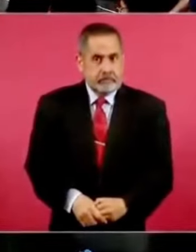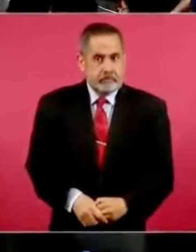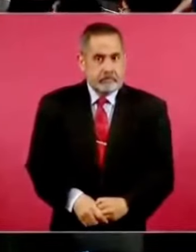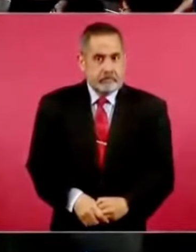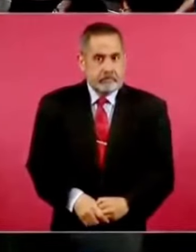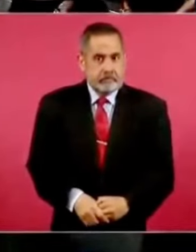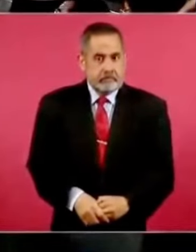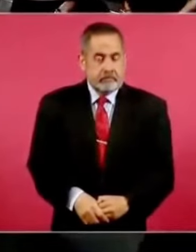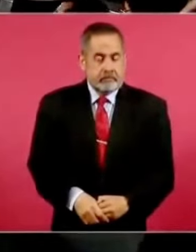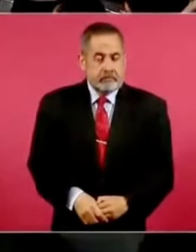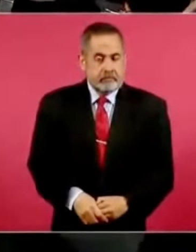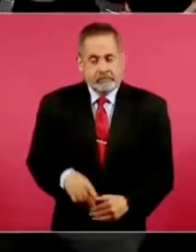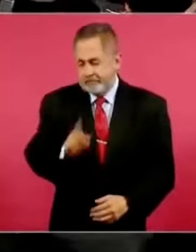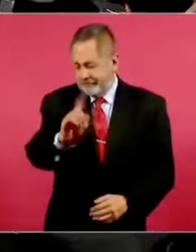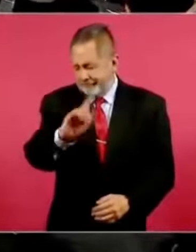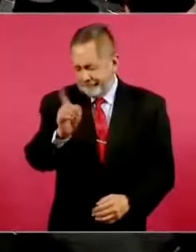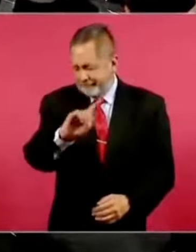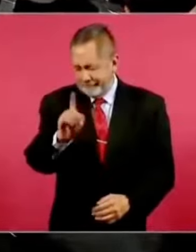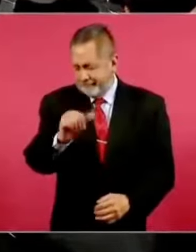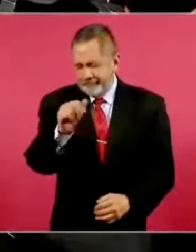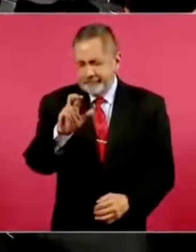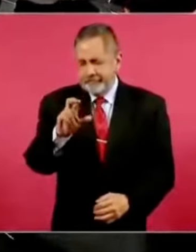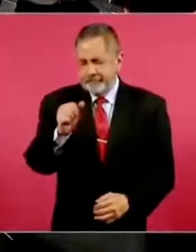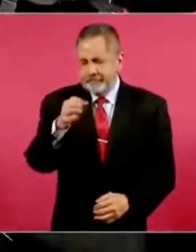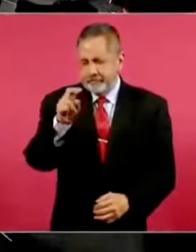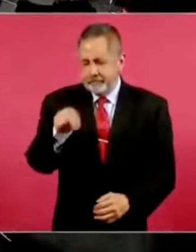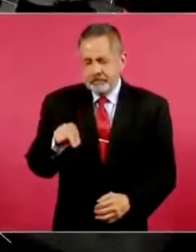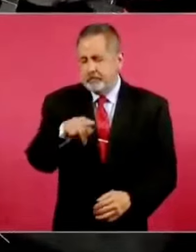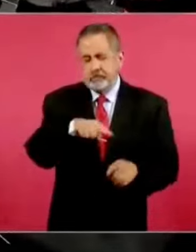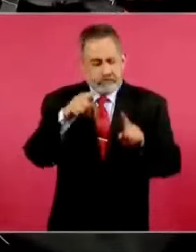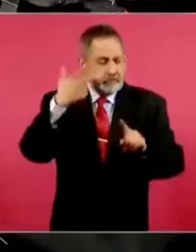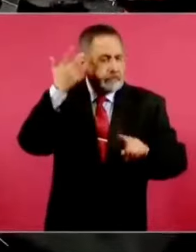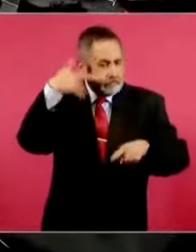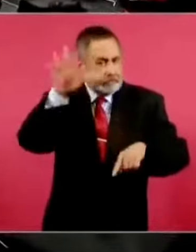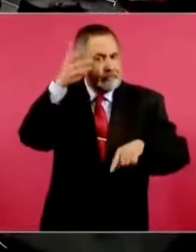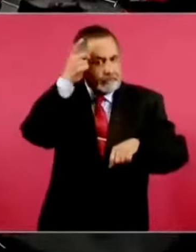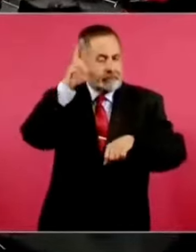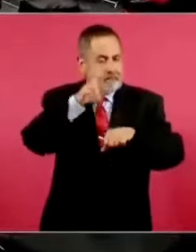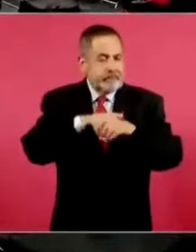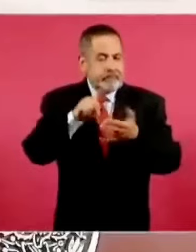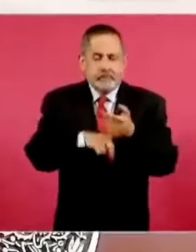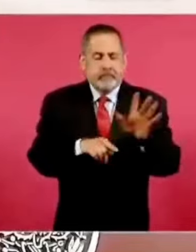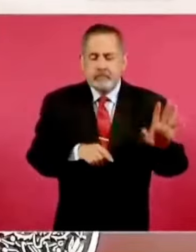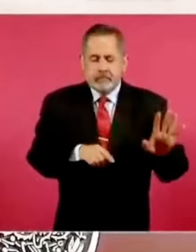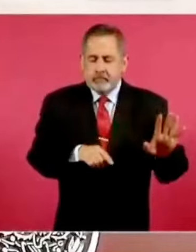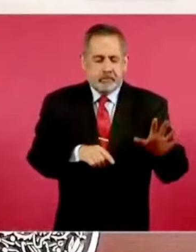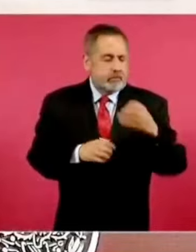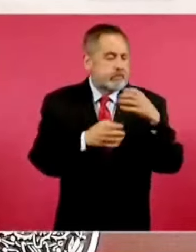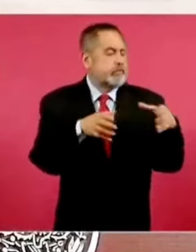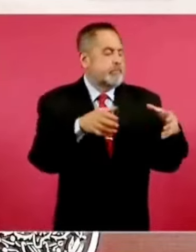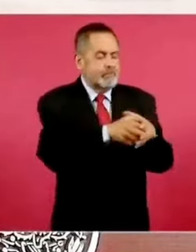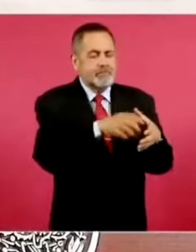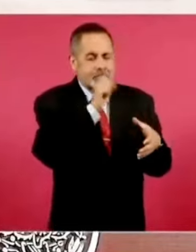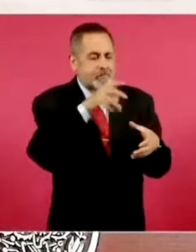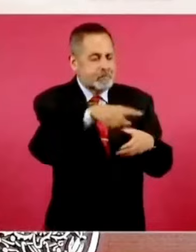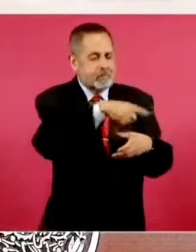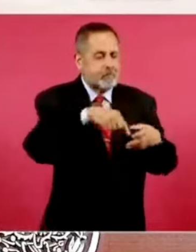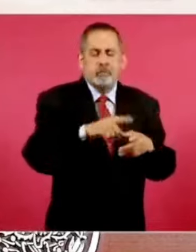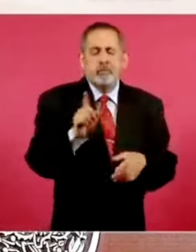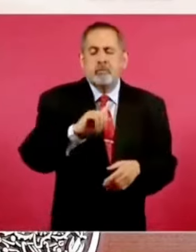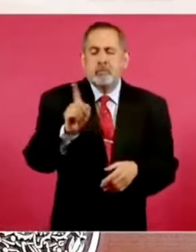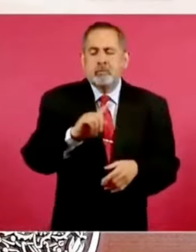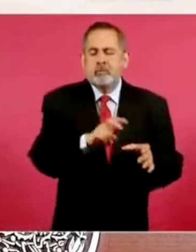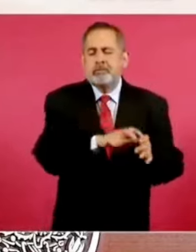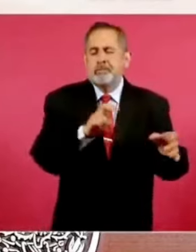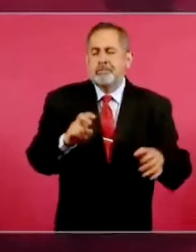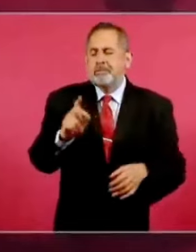¿Es Ramón Alberto? No. Ramón Alberto sí fue director del… Esa es la escuela. Y el otro,